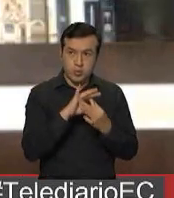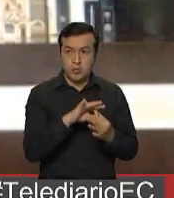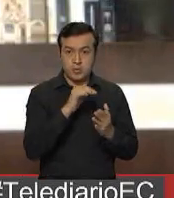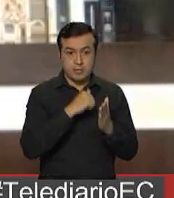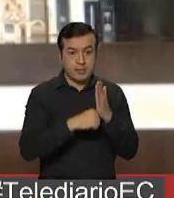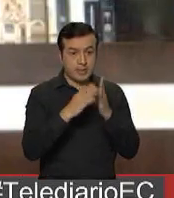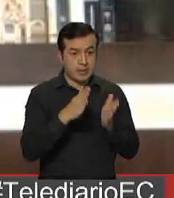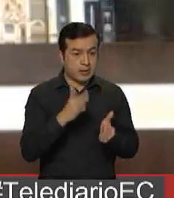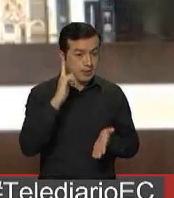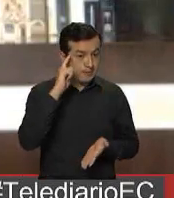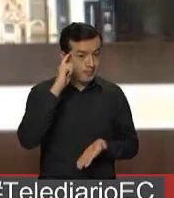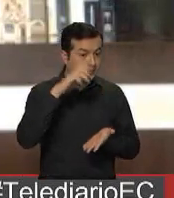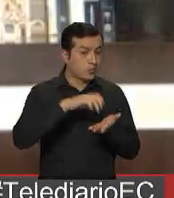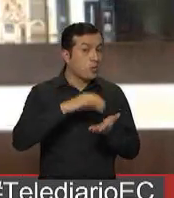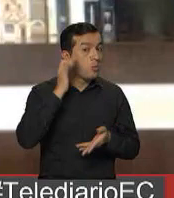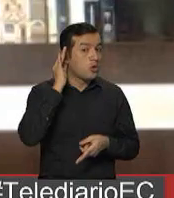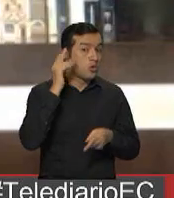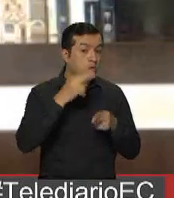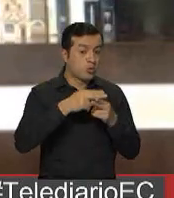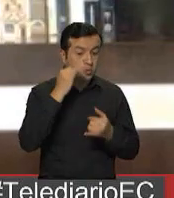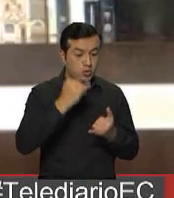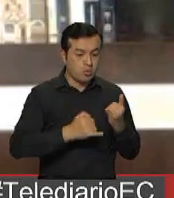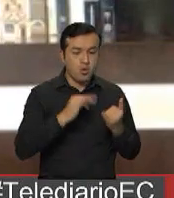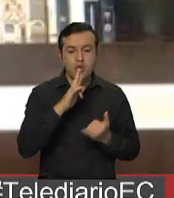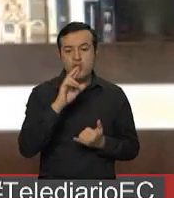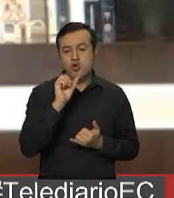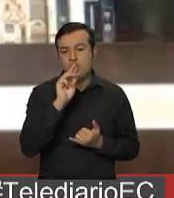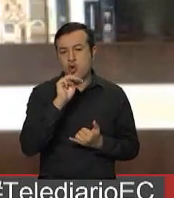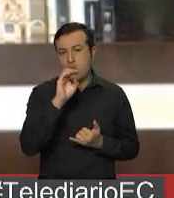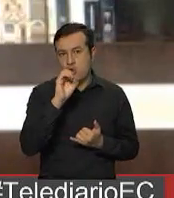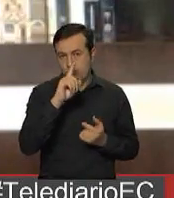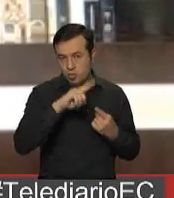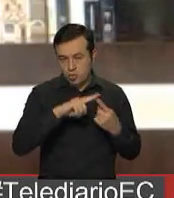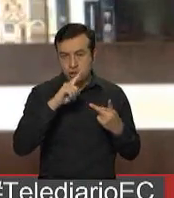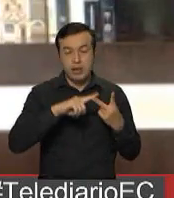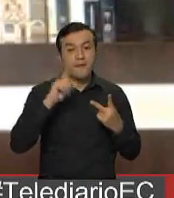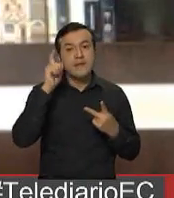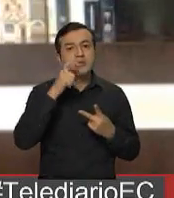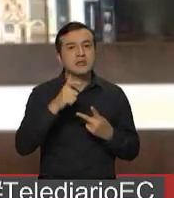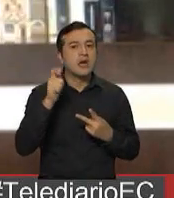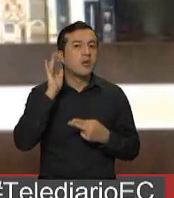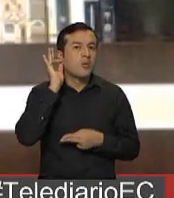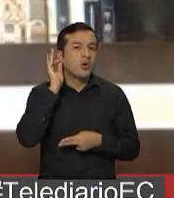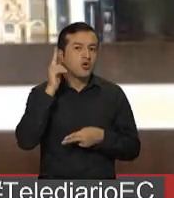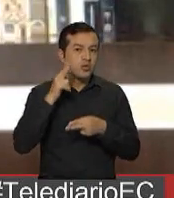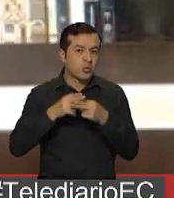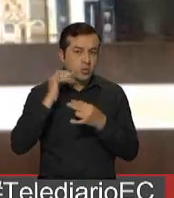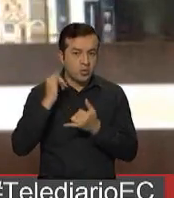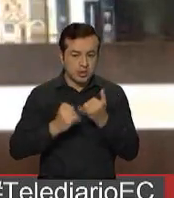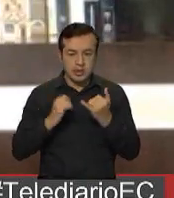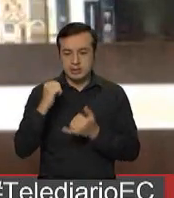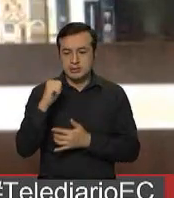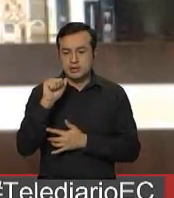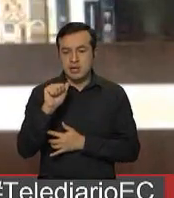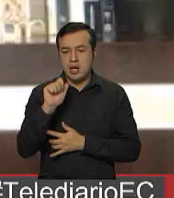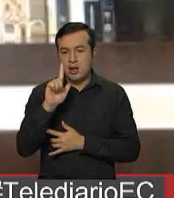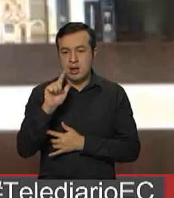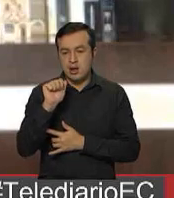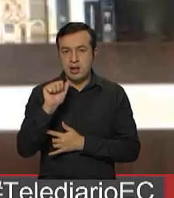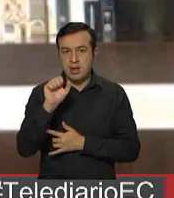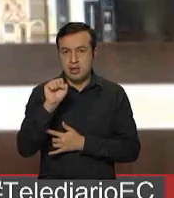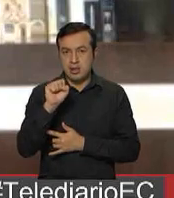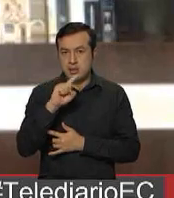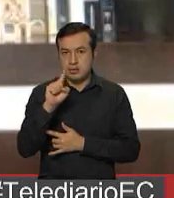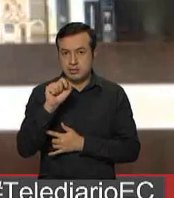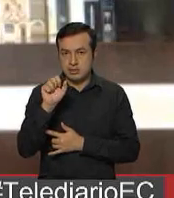ministra de Gobierno, María Paula Romo, y la fiscal general, Diana Salazar, porque se ve que hay una cooperación y se ve también que hay